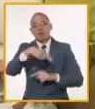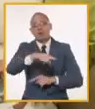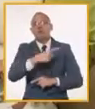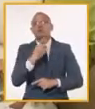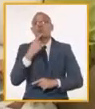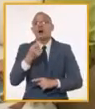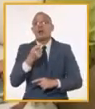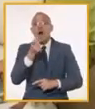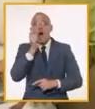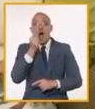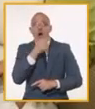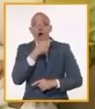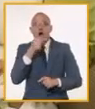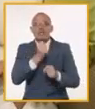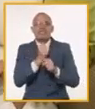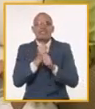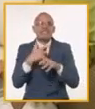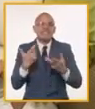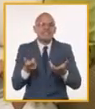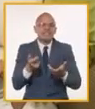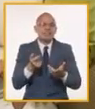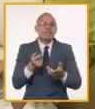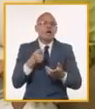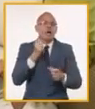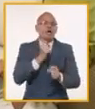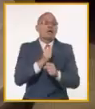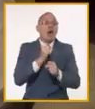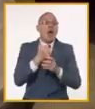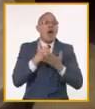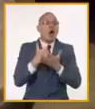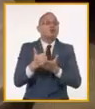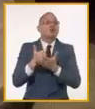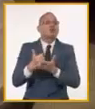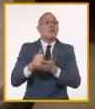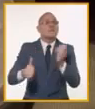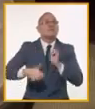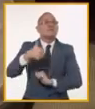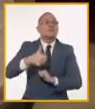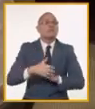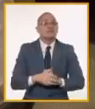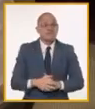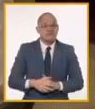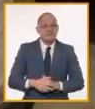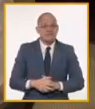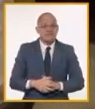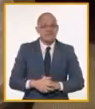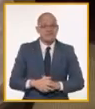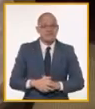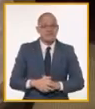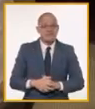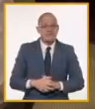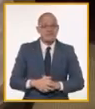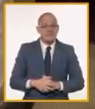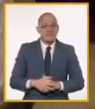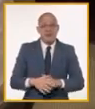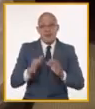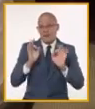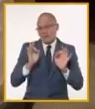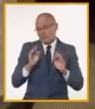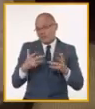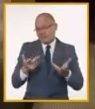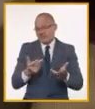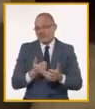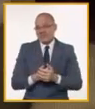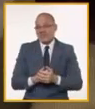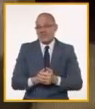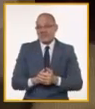Trabajar como ayudante del presidente en aquel momento. Él le dijo a Raúl esta palabra: póngame un ayudante de campo. Dijo